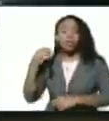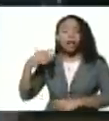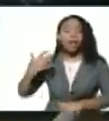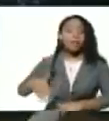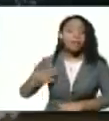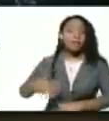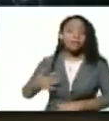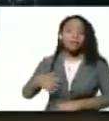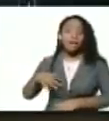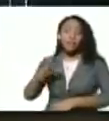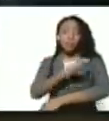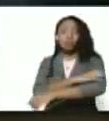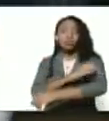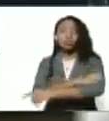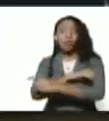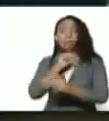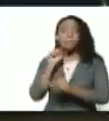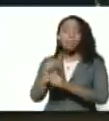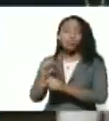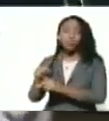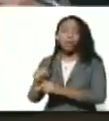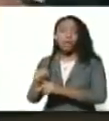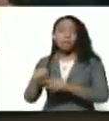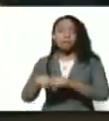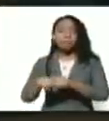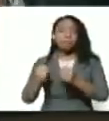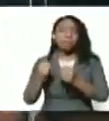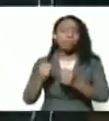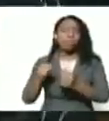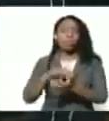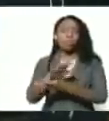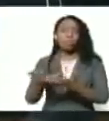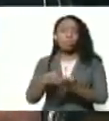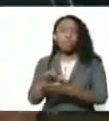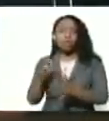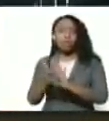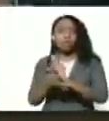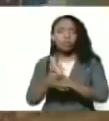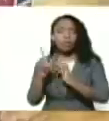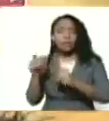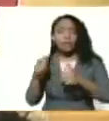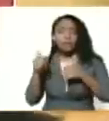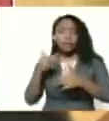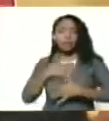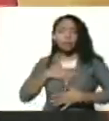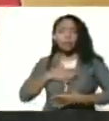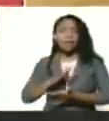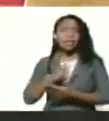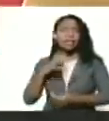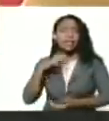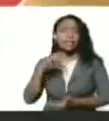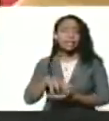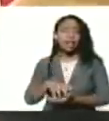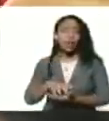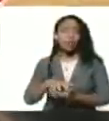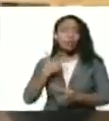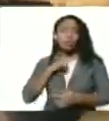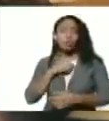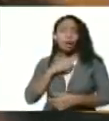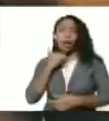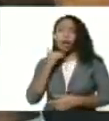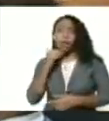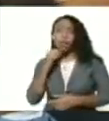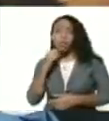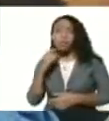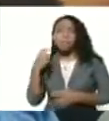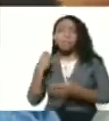y que ha intentado, sin duda alguna, bueno, acabar con el beneficio, con el bienestar, ese Estado que de alguna manera hemos peleado nosotros en